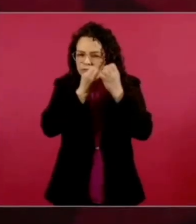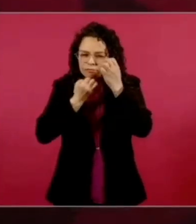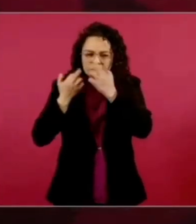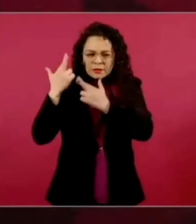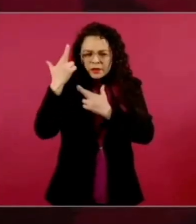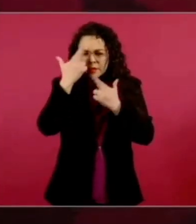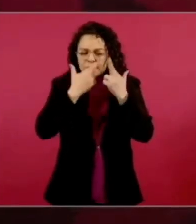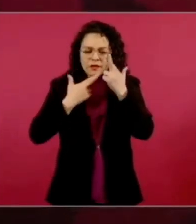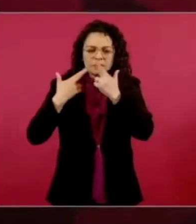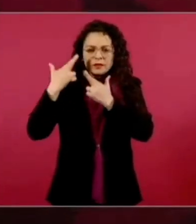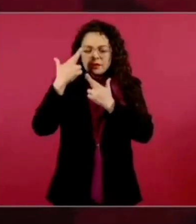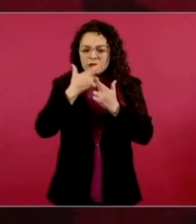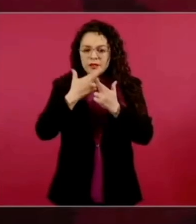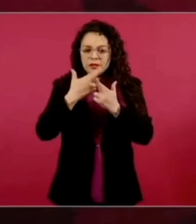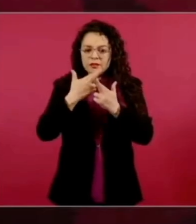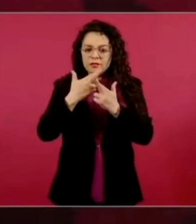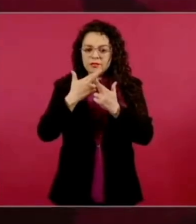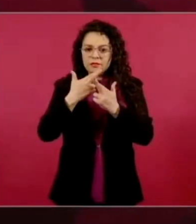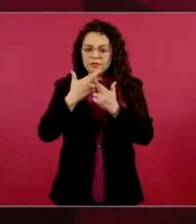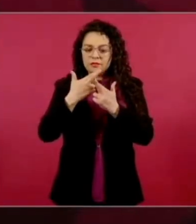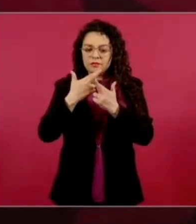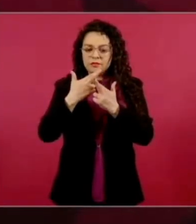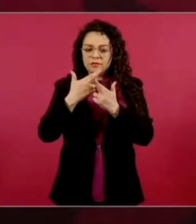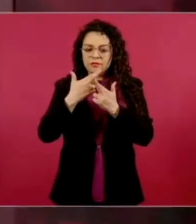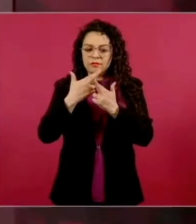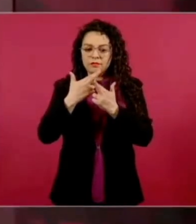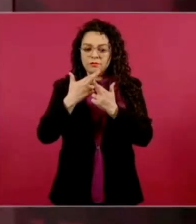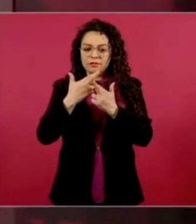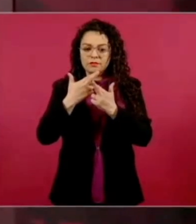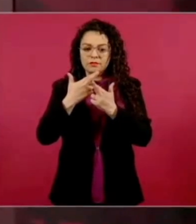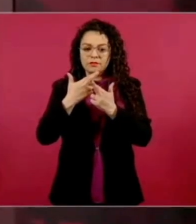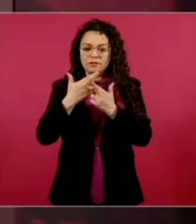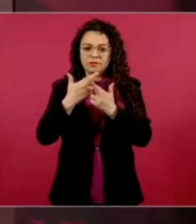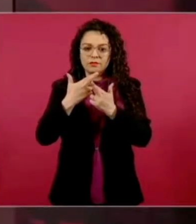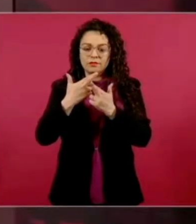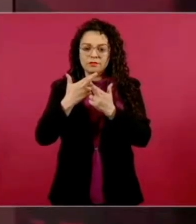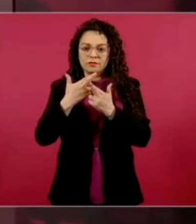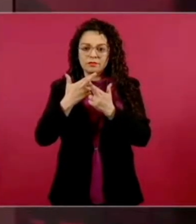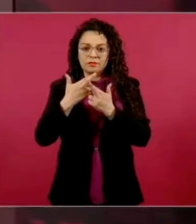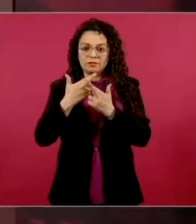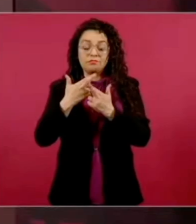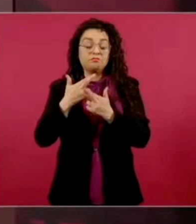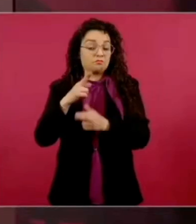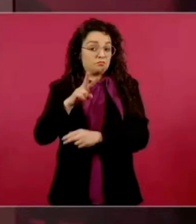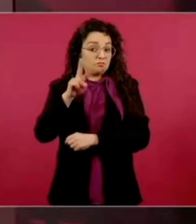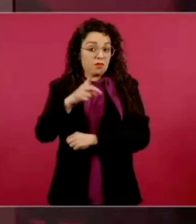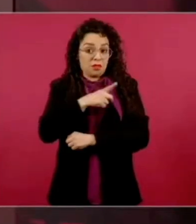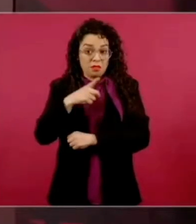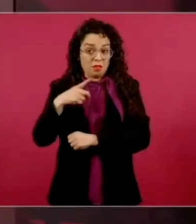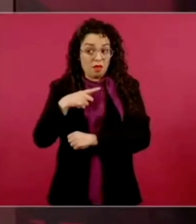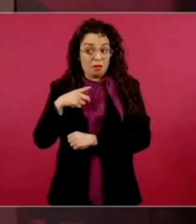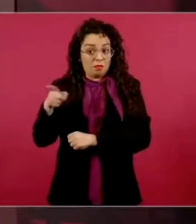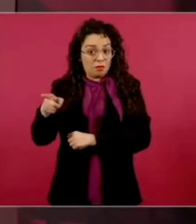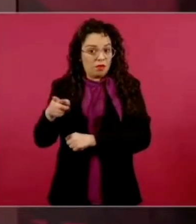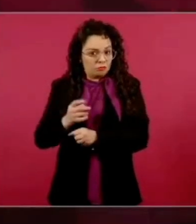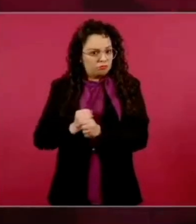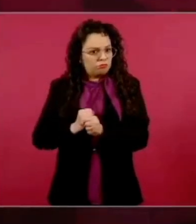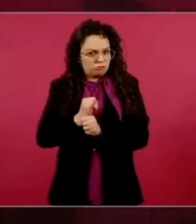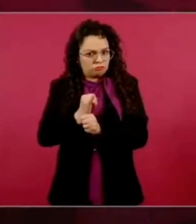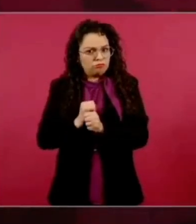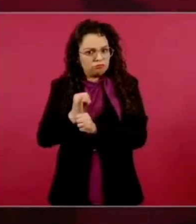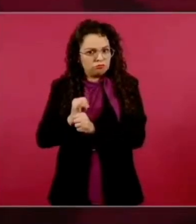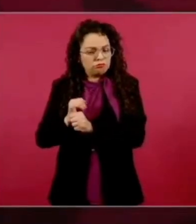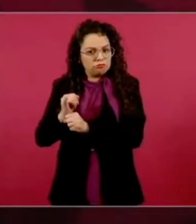y esto debería ser un tema de investigación en las escuelas